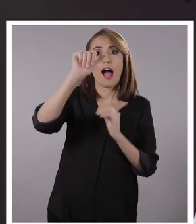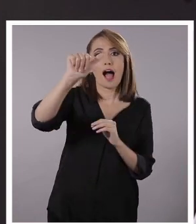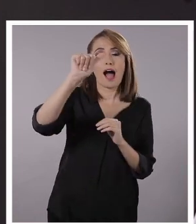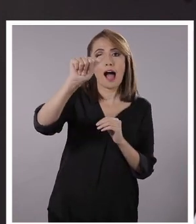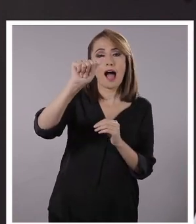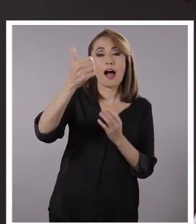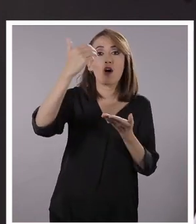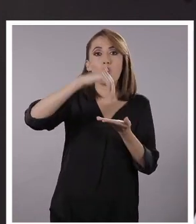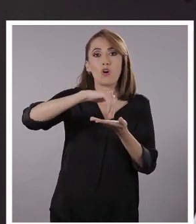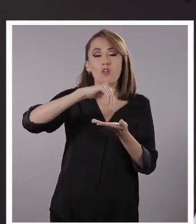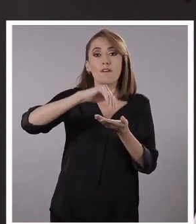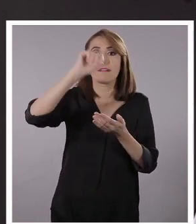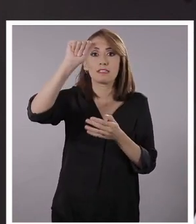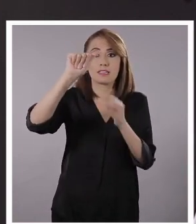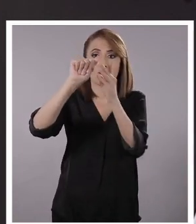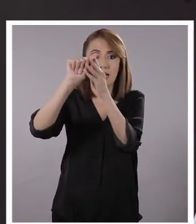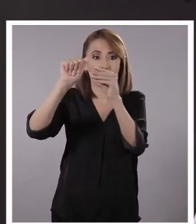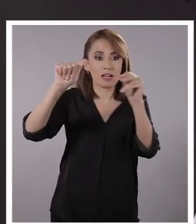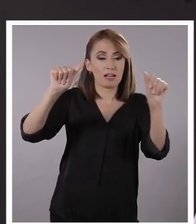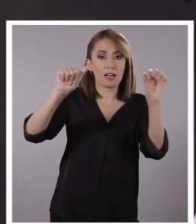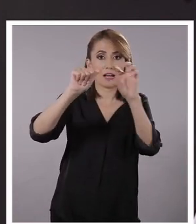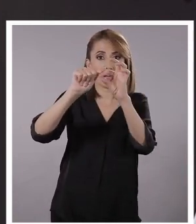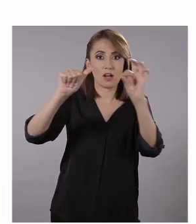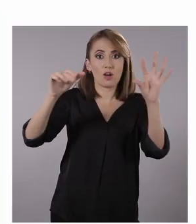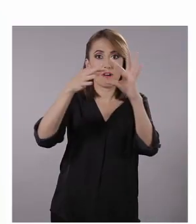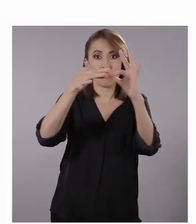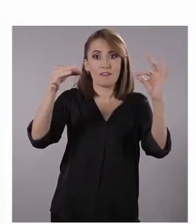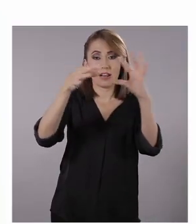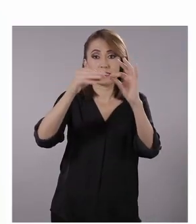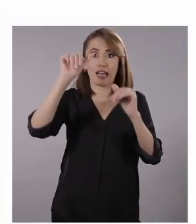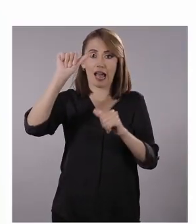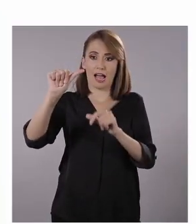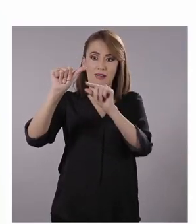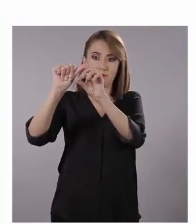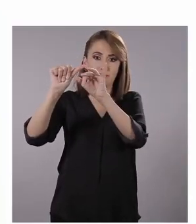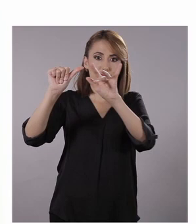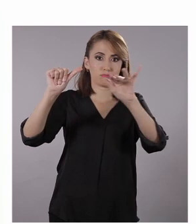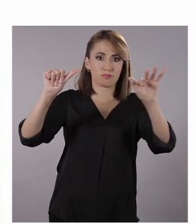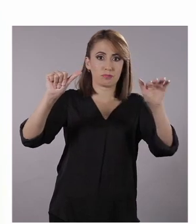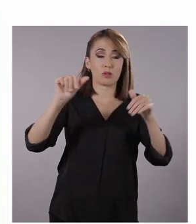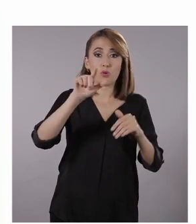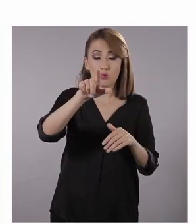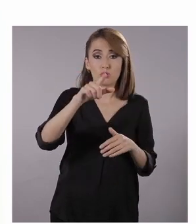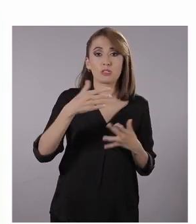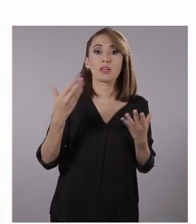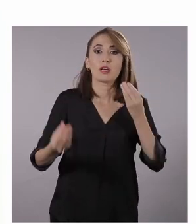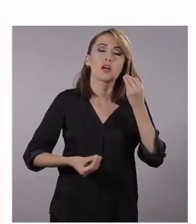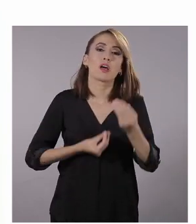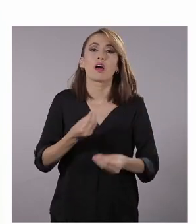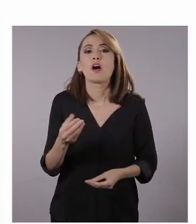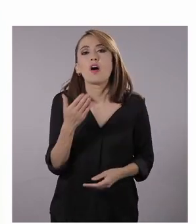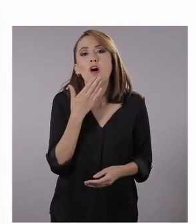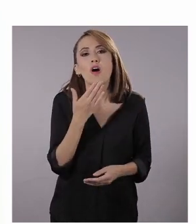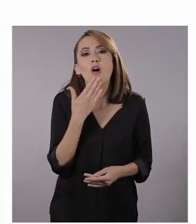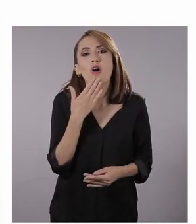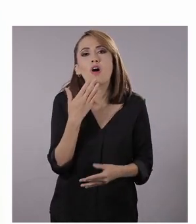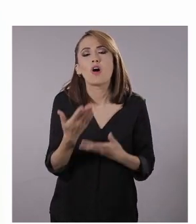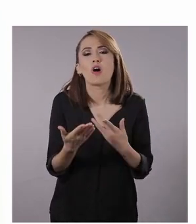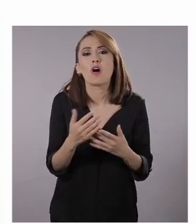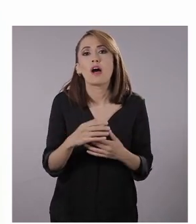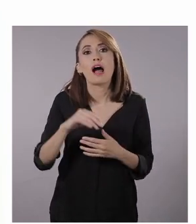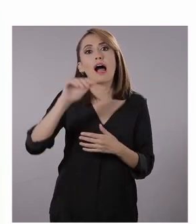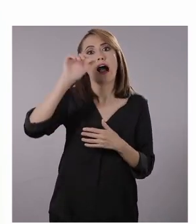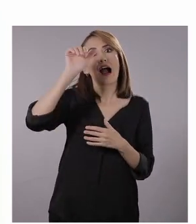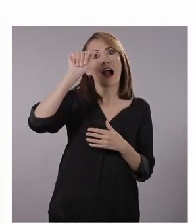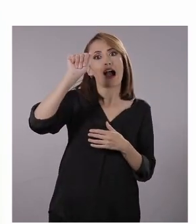¿Qué más podemos utilizar? Si seguimos enumerando, ponemos una coma. ¿Se portan bien en casa? ¿Y